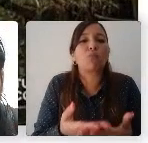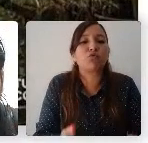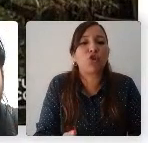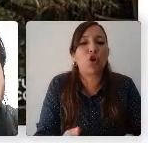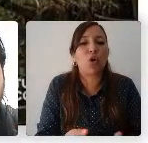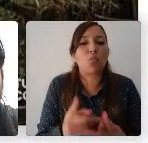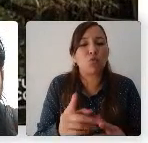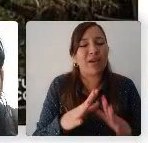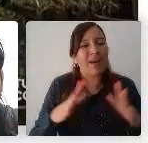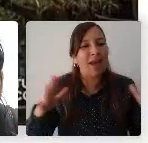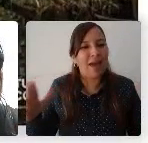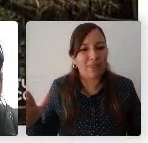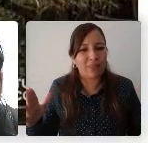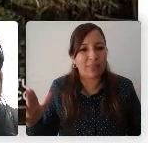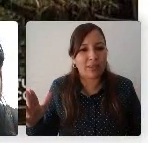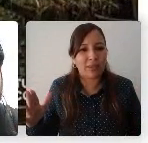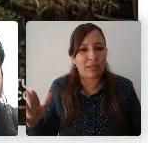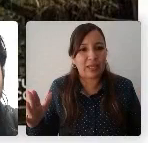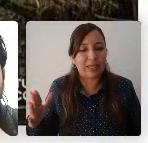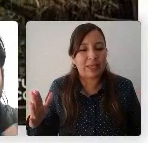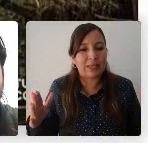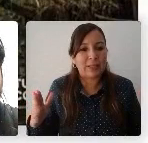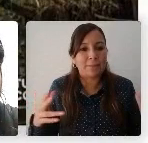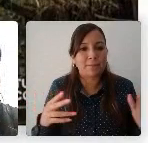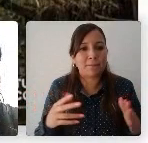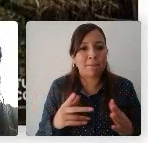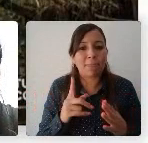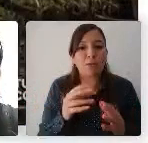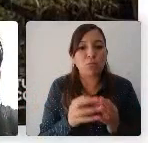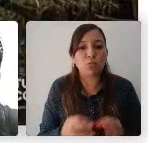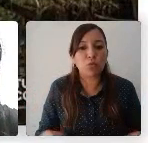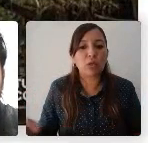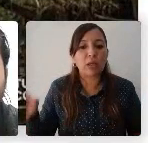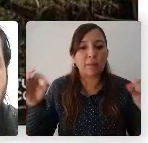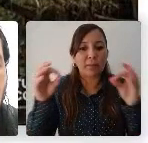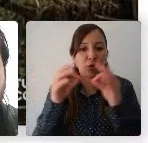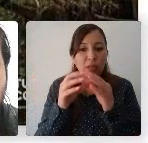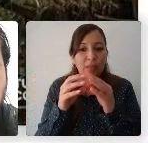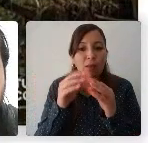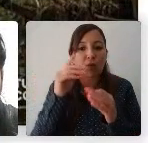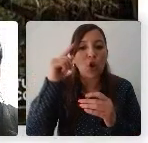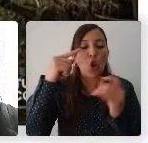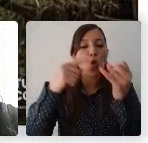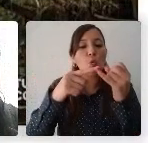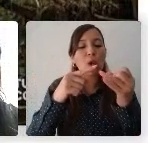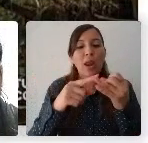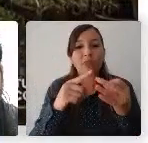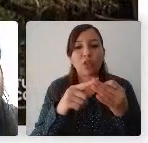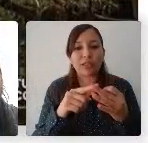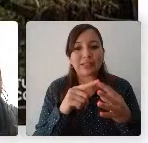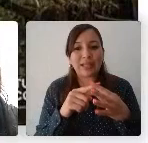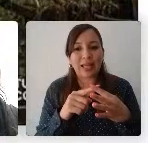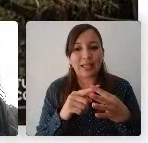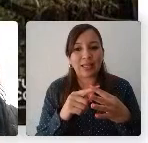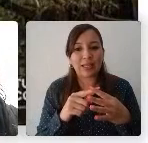bastante amplia y que tiene que ver con muchas particularidades que tienen sus territorios, ¿no? Por ejemplo, las comunidades que normalmente